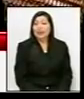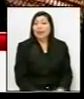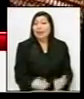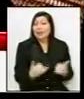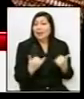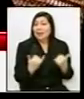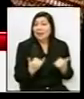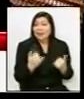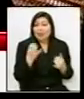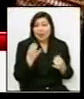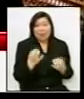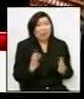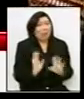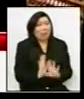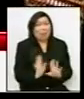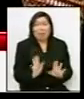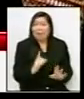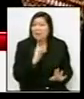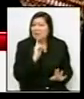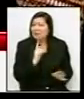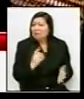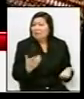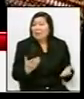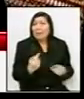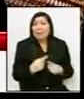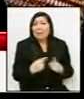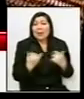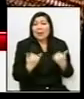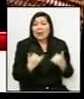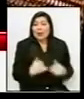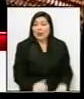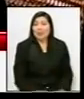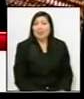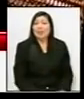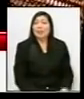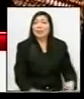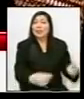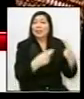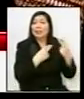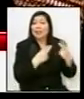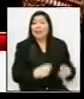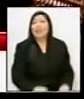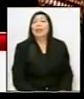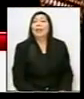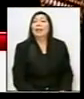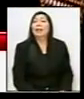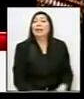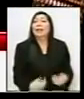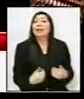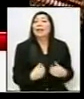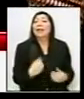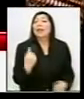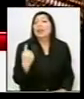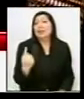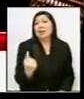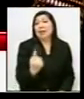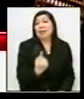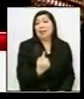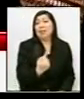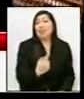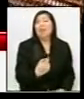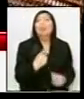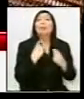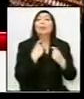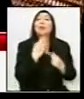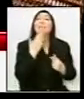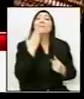Eso, yo no digo que no son, pero eso, los roles, la función que cumplía cada uno de estos famosos cuellos